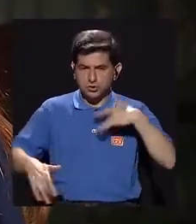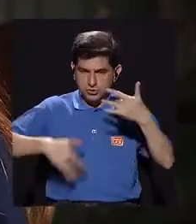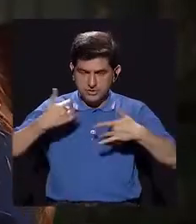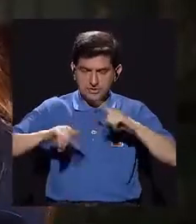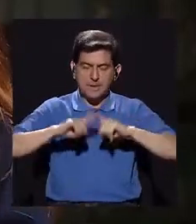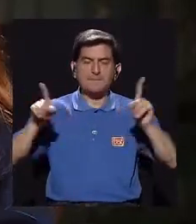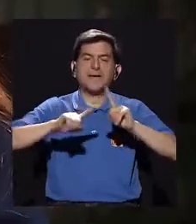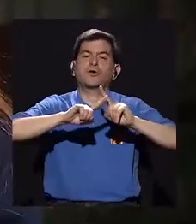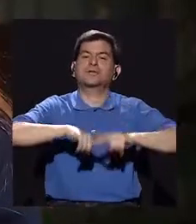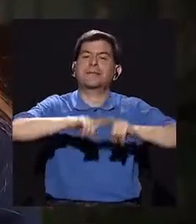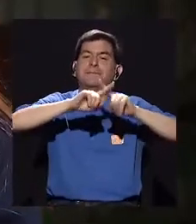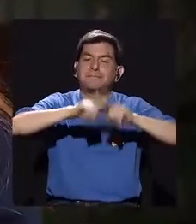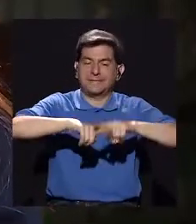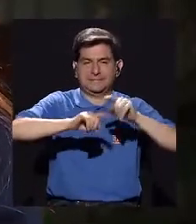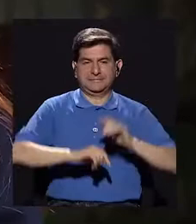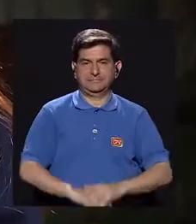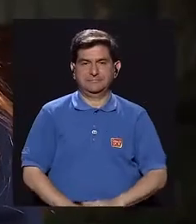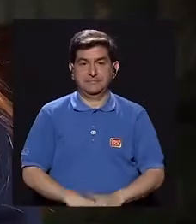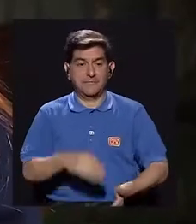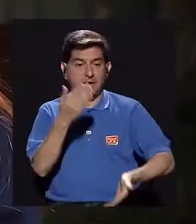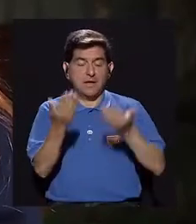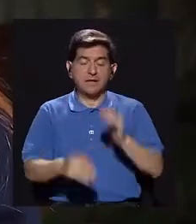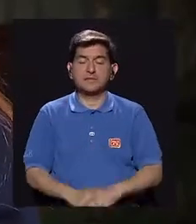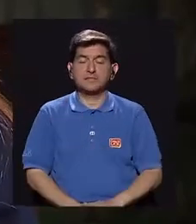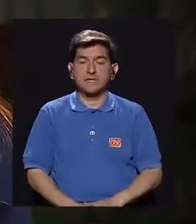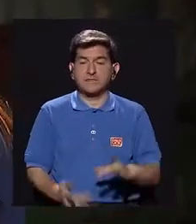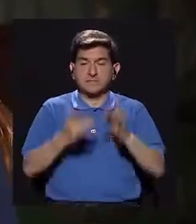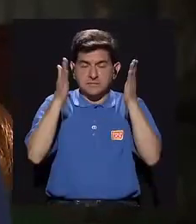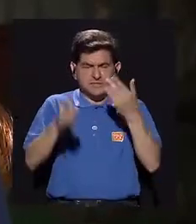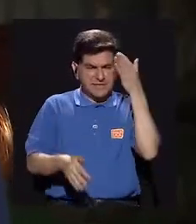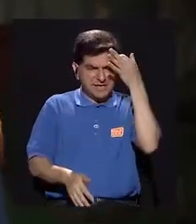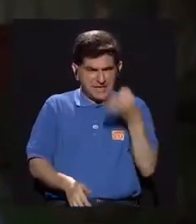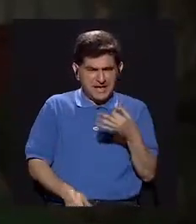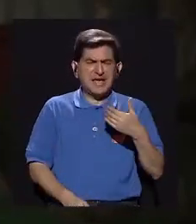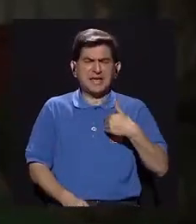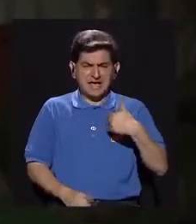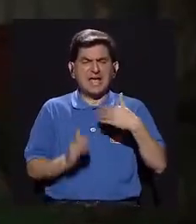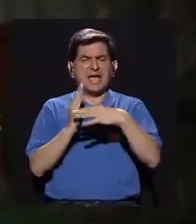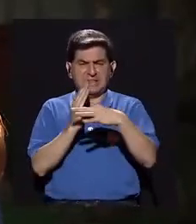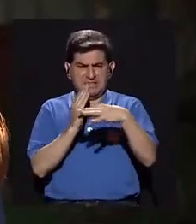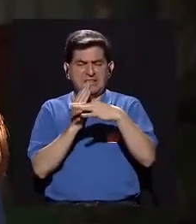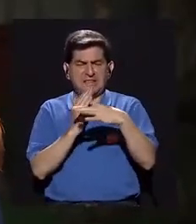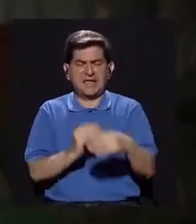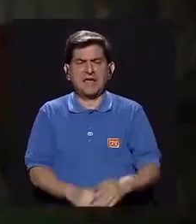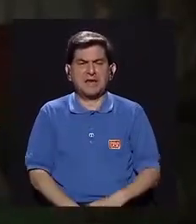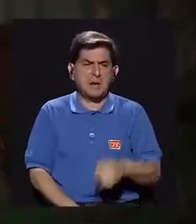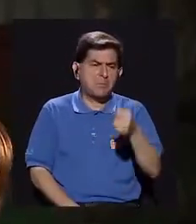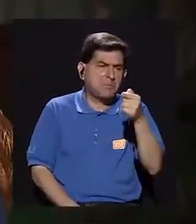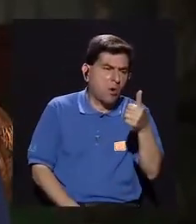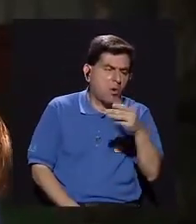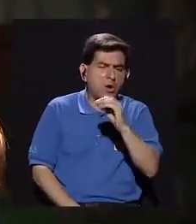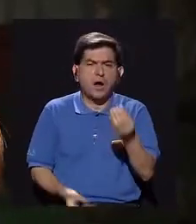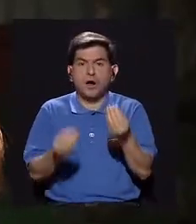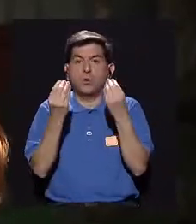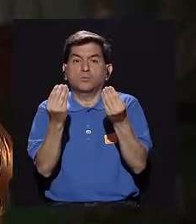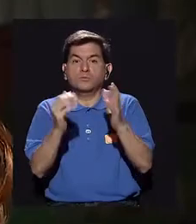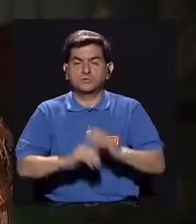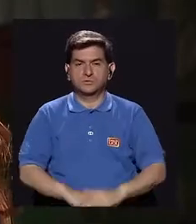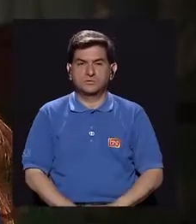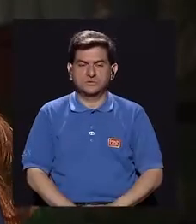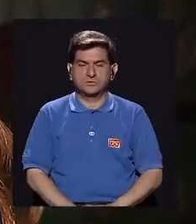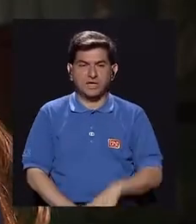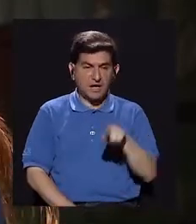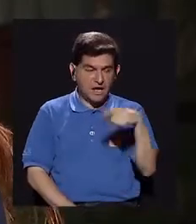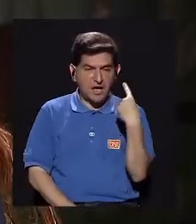sensible, pero es operador dependiente. Entonces, puede que el radiólogo le parezca que tenga un poquito de grasa y tal vez sea poquito o tal vez sea mucha.